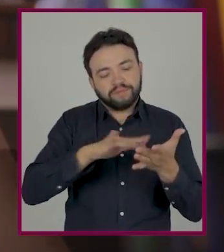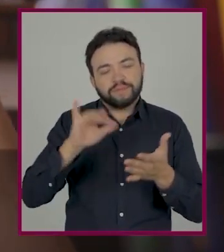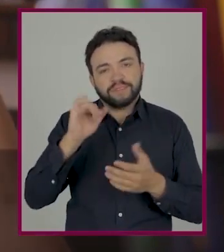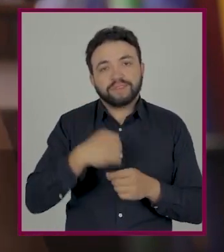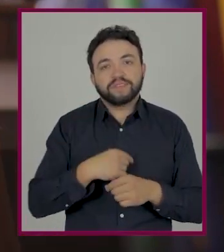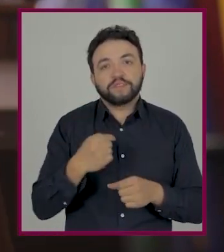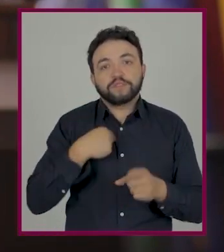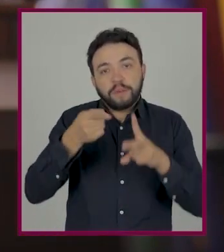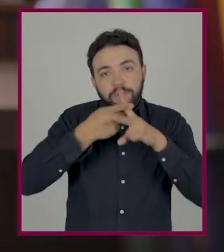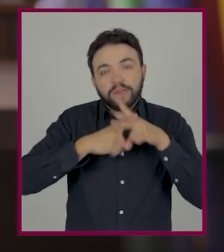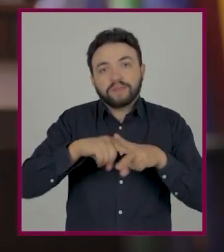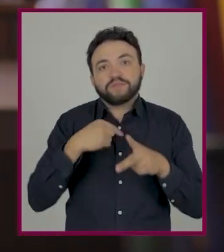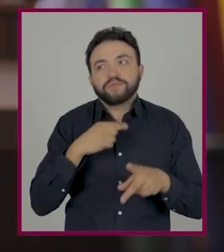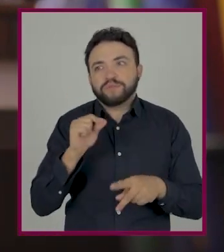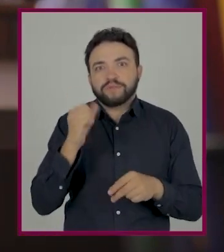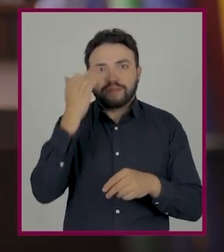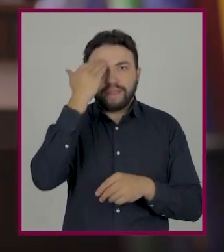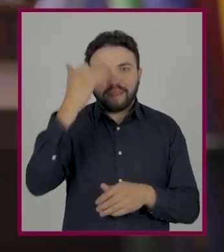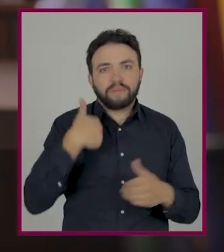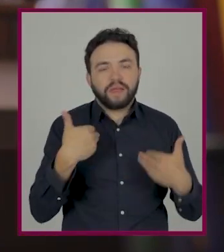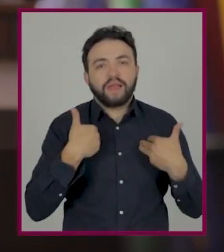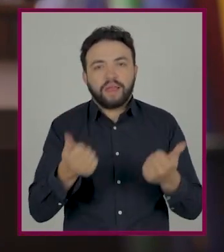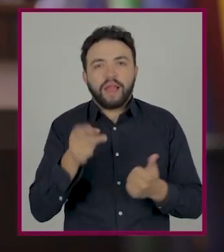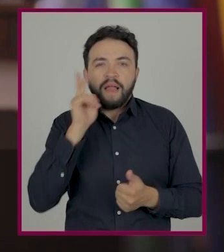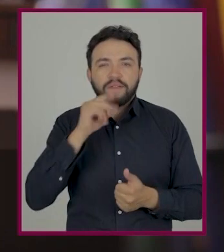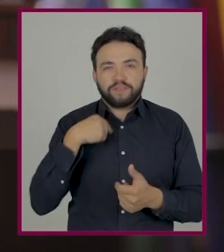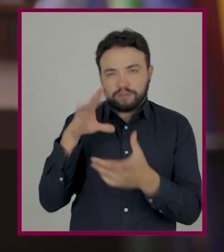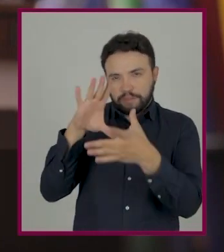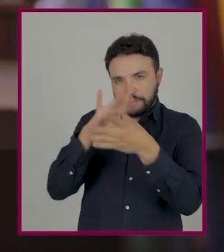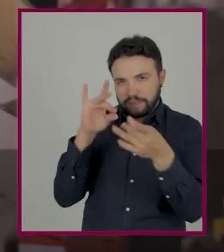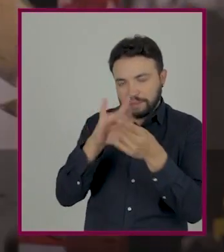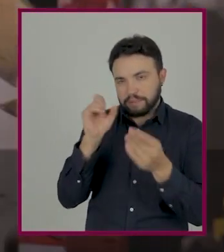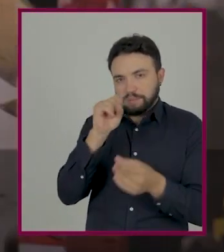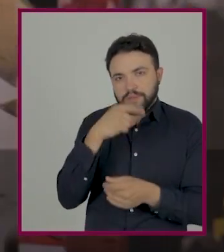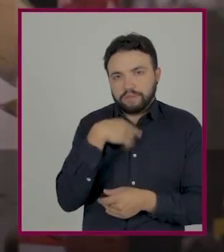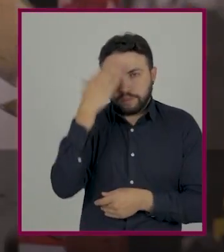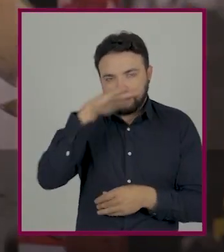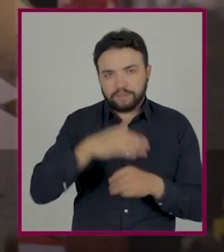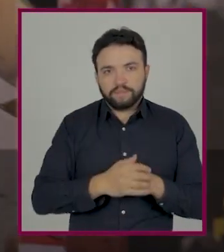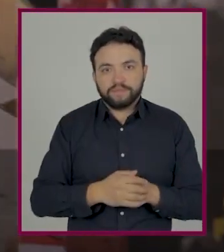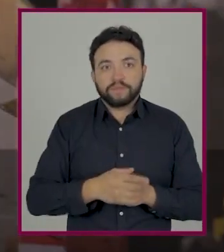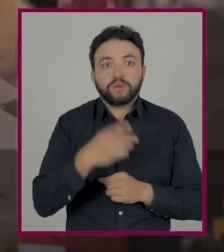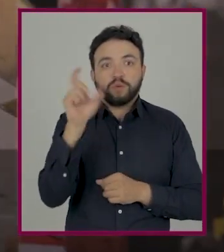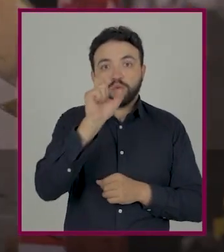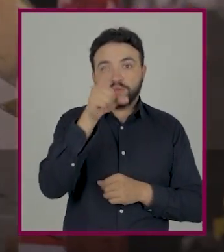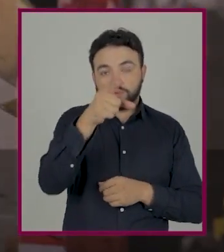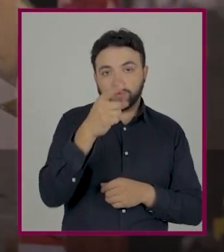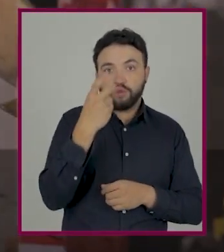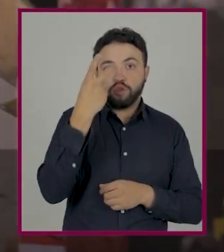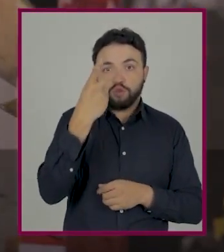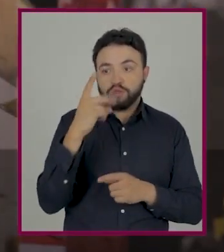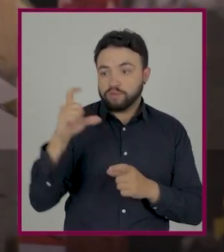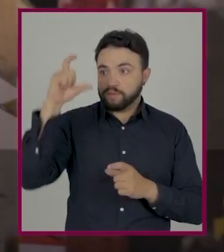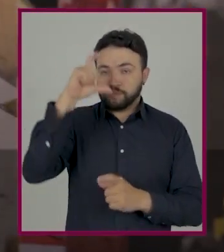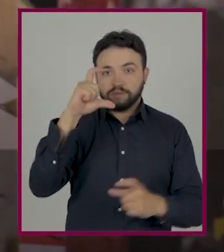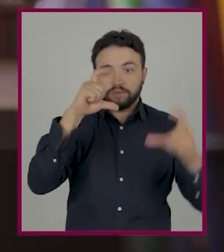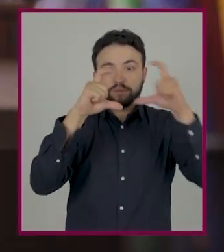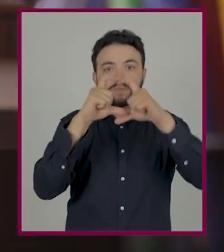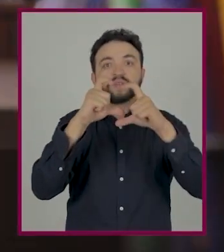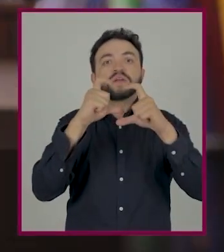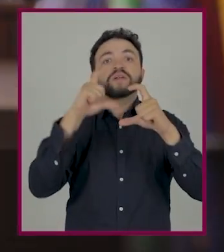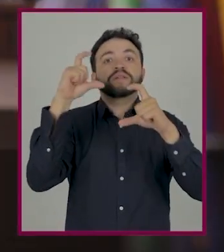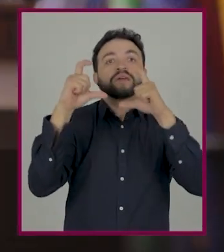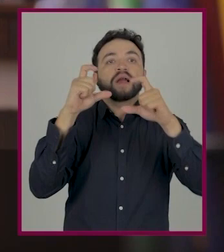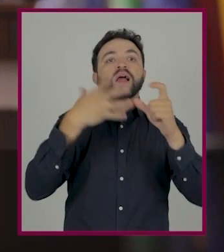ya está bien. Sí, estaba leyendo. Al principio también tardé en entenderlo. Te lo voy a explicar de la forma que se ve. Es cuando tomas